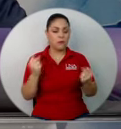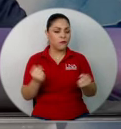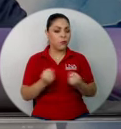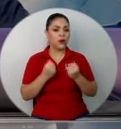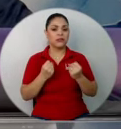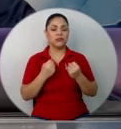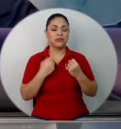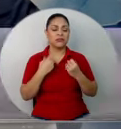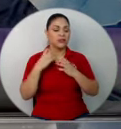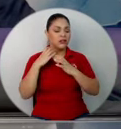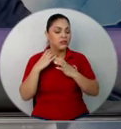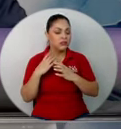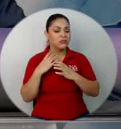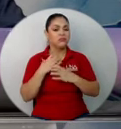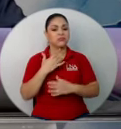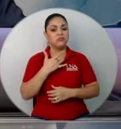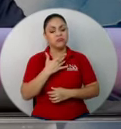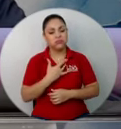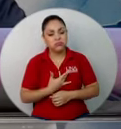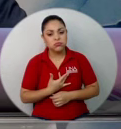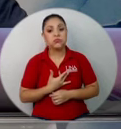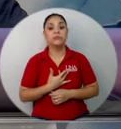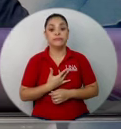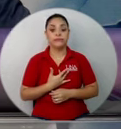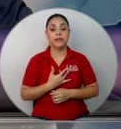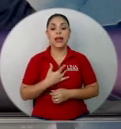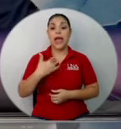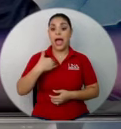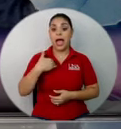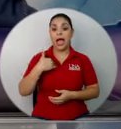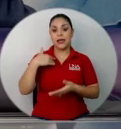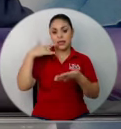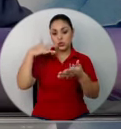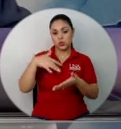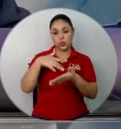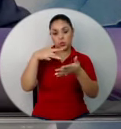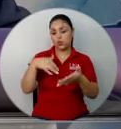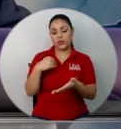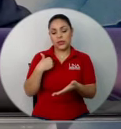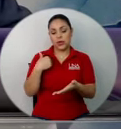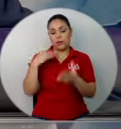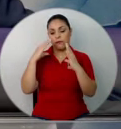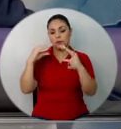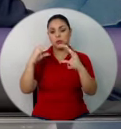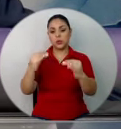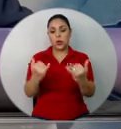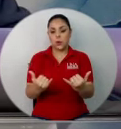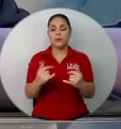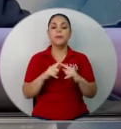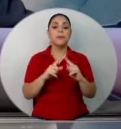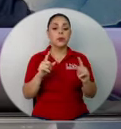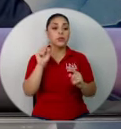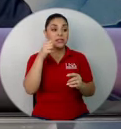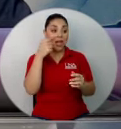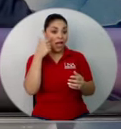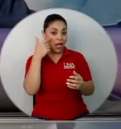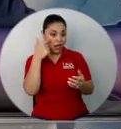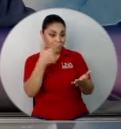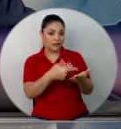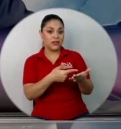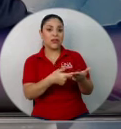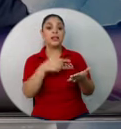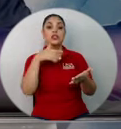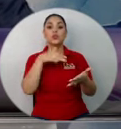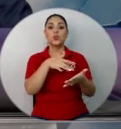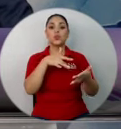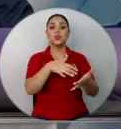de desmotivación. Hay estudios, acá no tengo a mano los datos, pero sí hay estudios en donde han llevado a